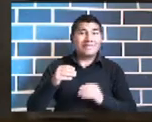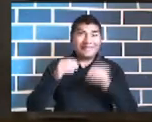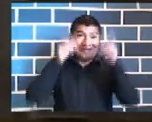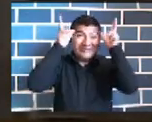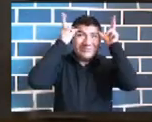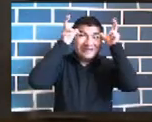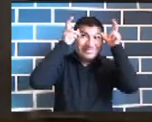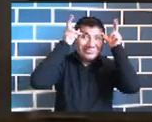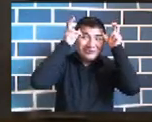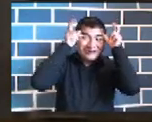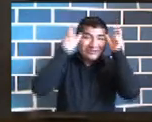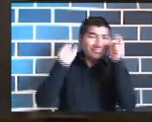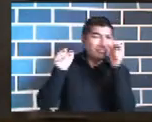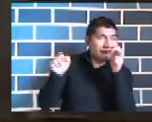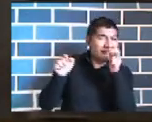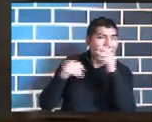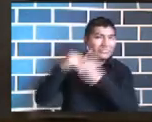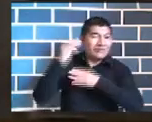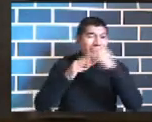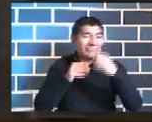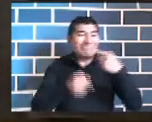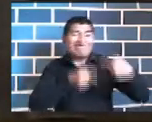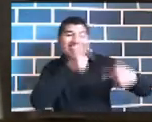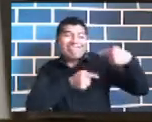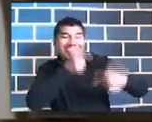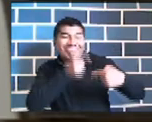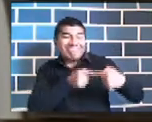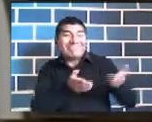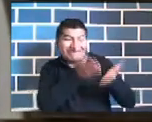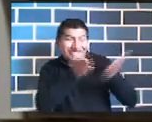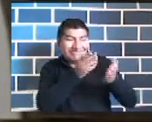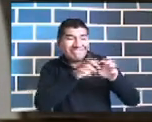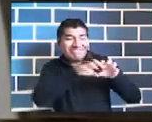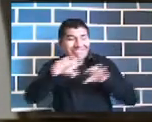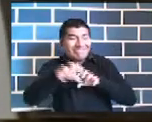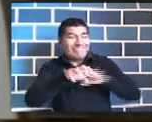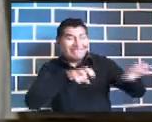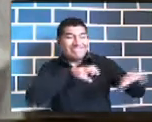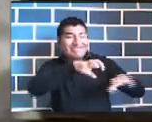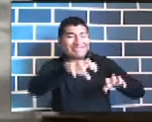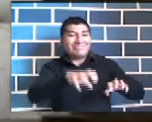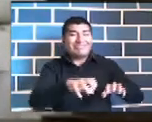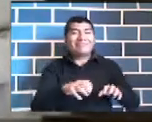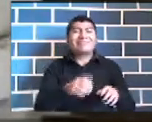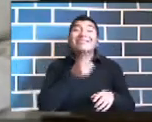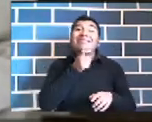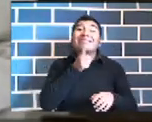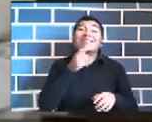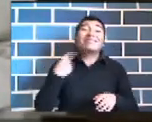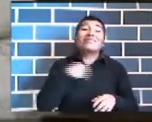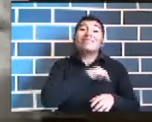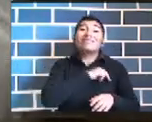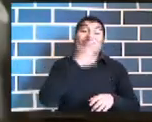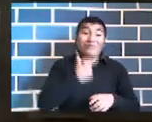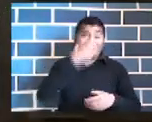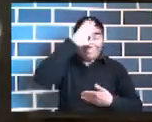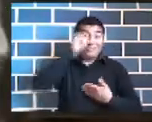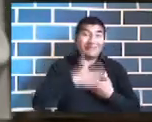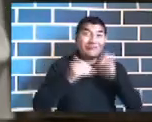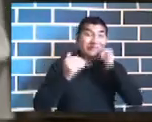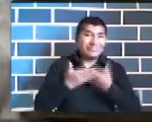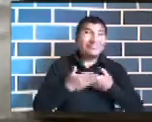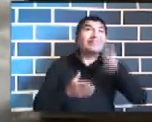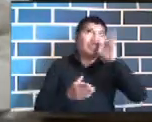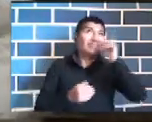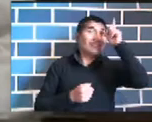el diablo construye la confrontación y la división. ¿De quién somos nosotros hijos? De